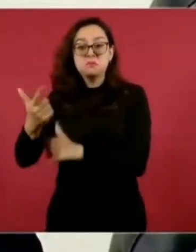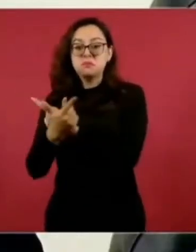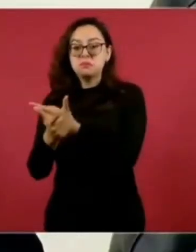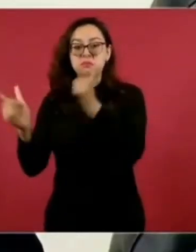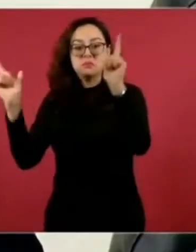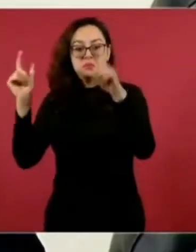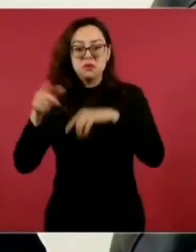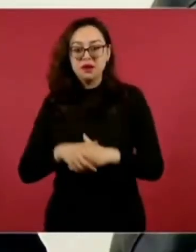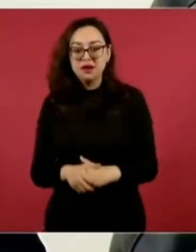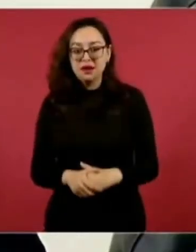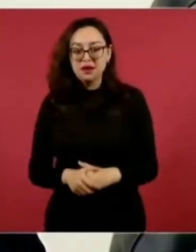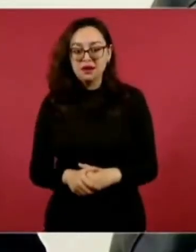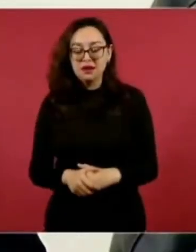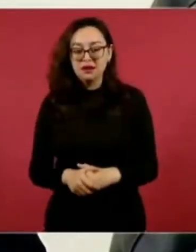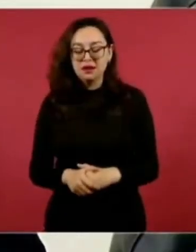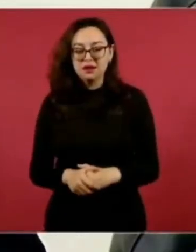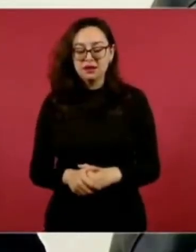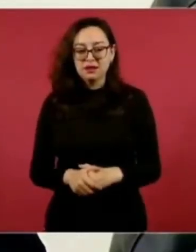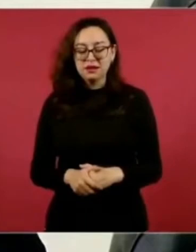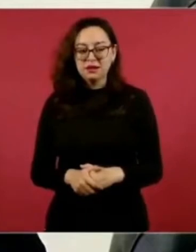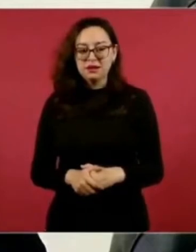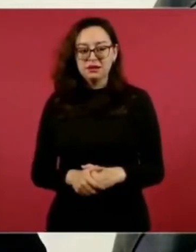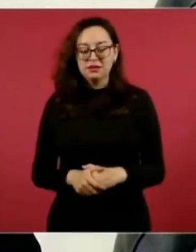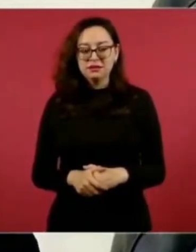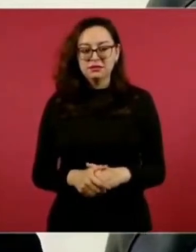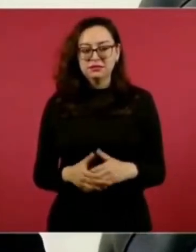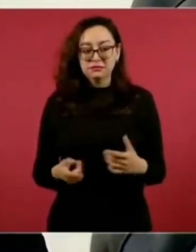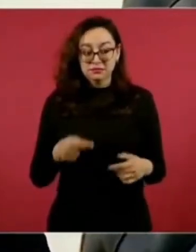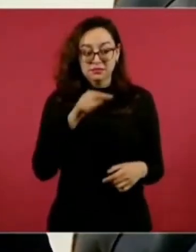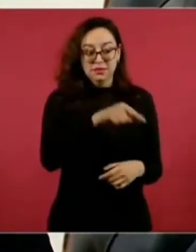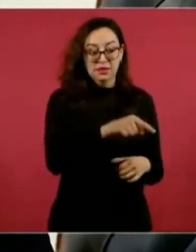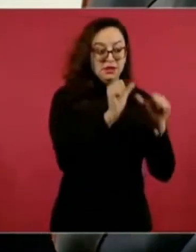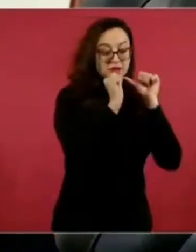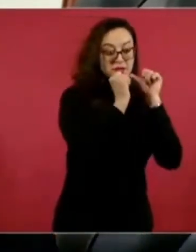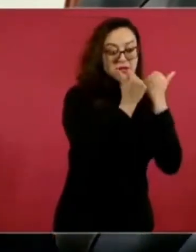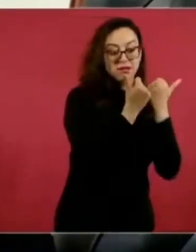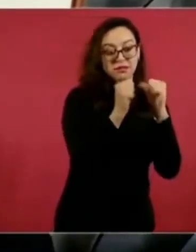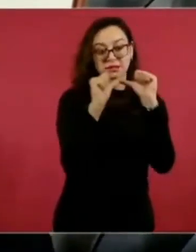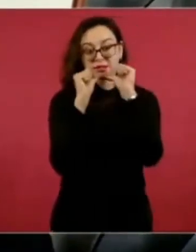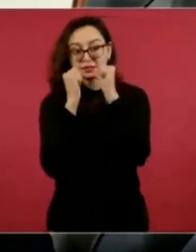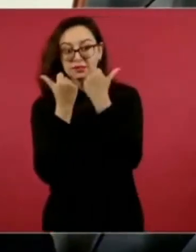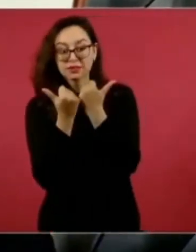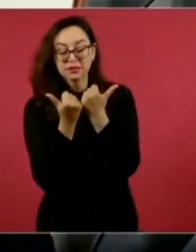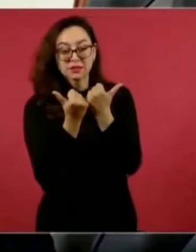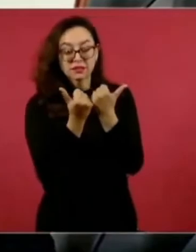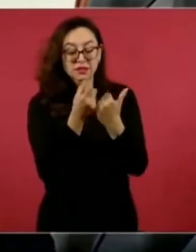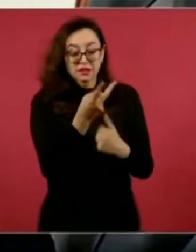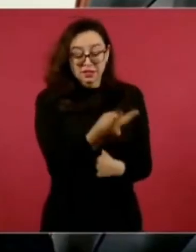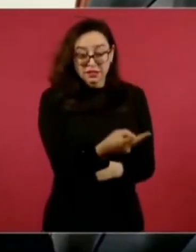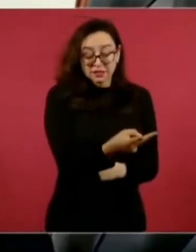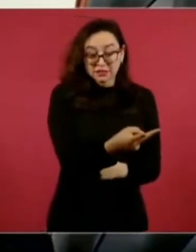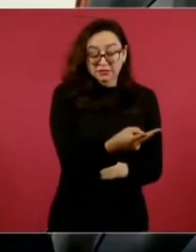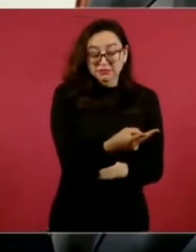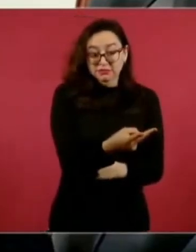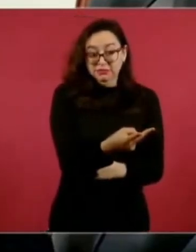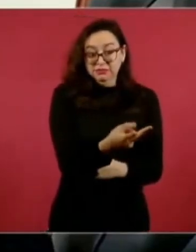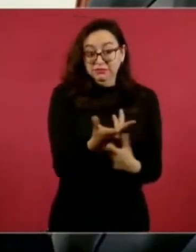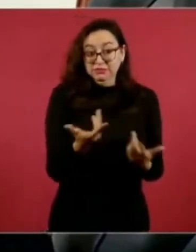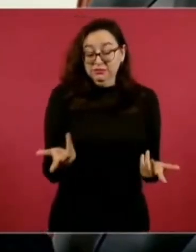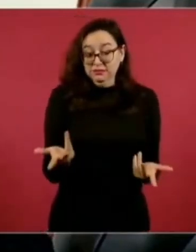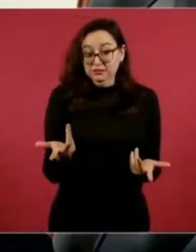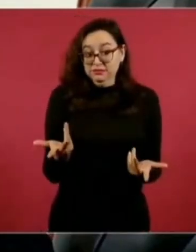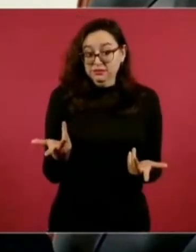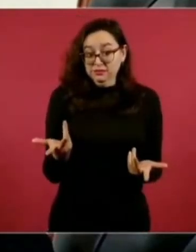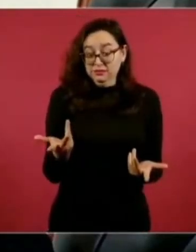por la supuesta tortura, estos organismos de derechos humanos que tú mencionas,